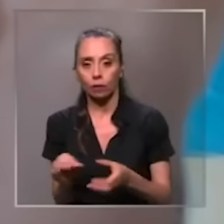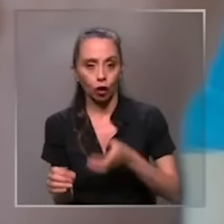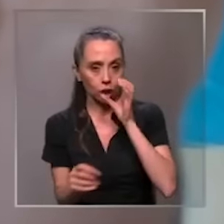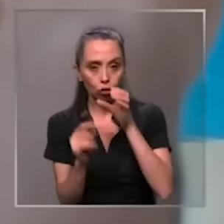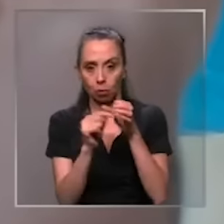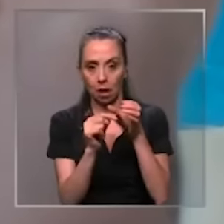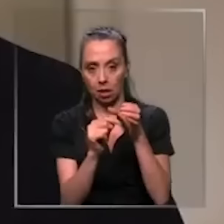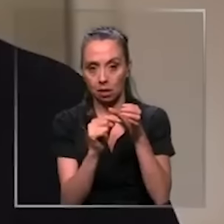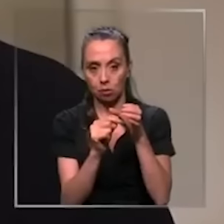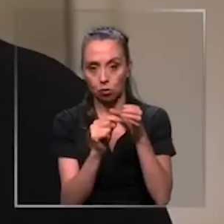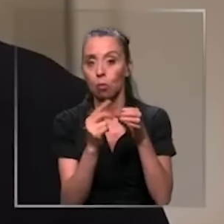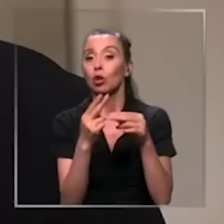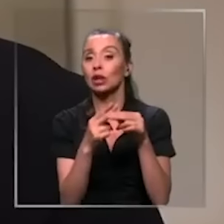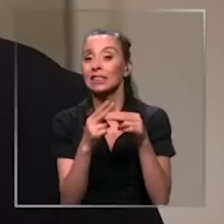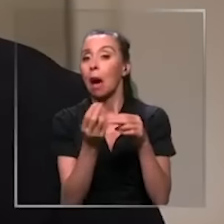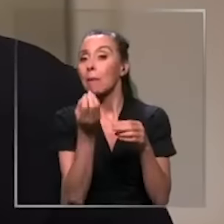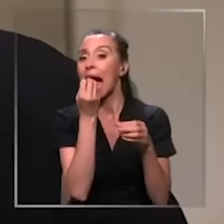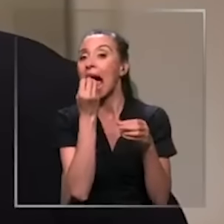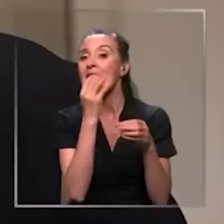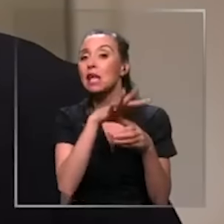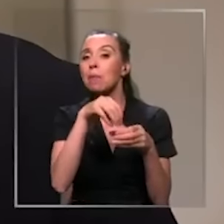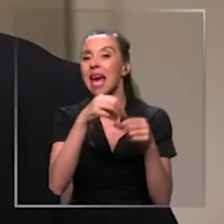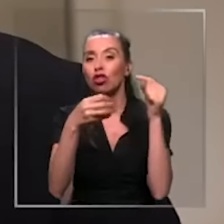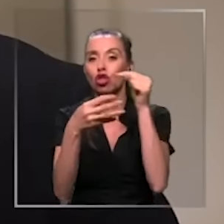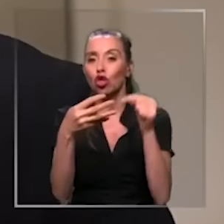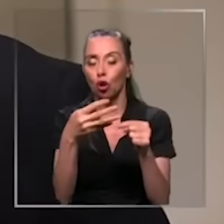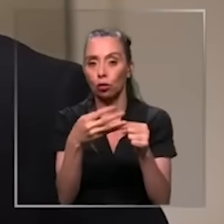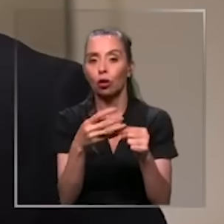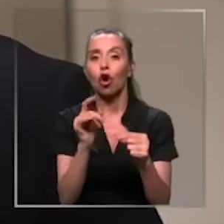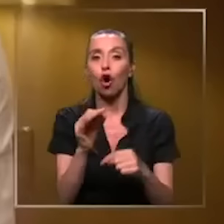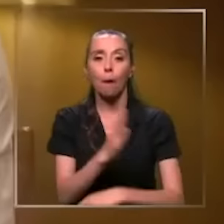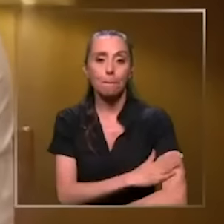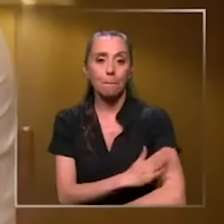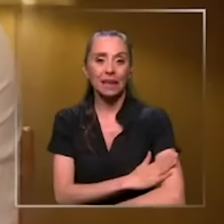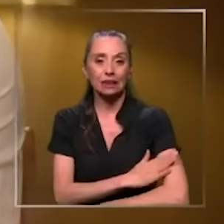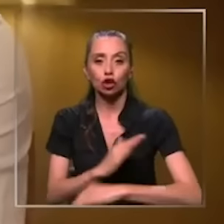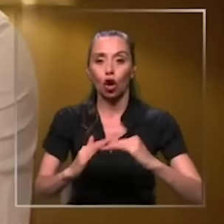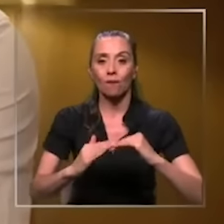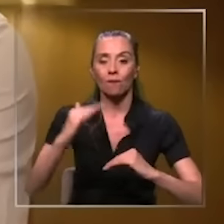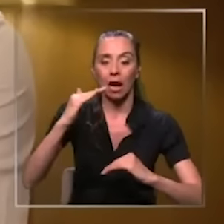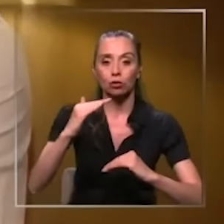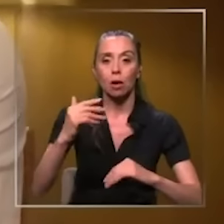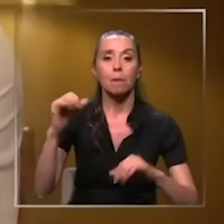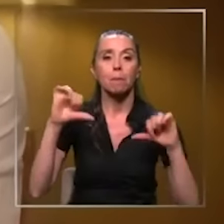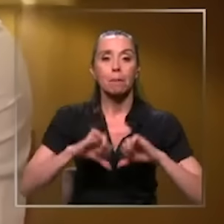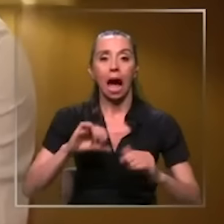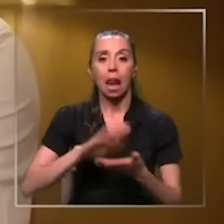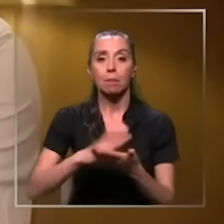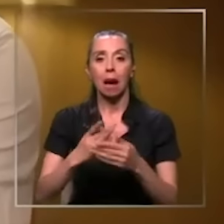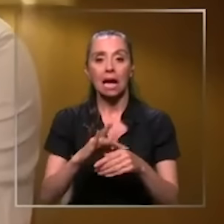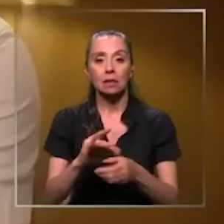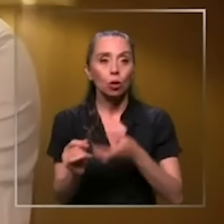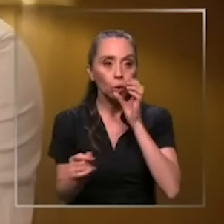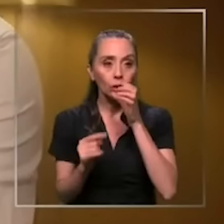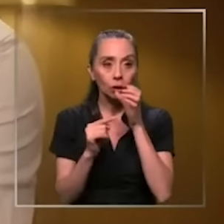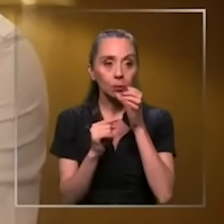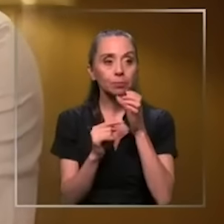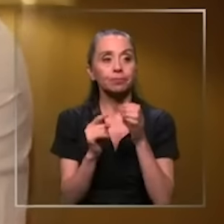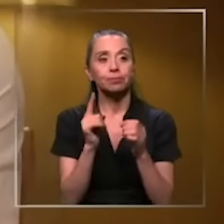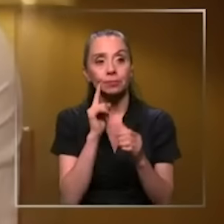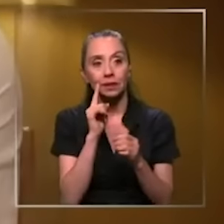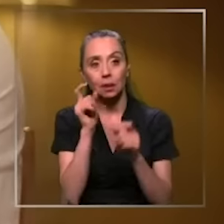usar este tipo de alimento. ¿Podría eso generar un aumento de la presión arterial? Perjudicial para la salud, principalmente cuando hay